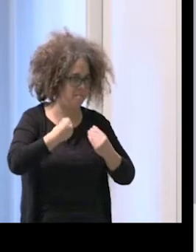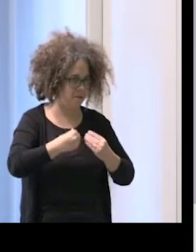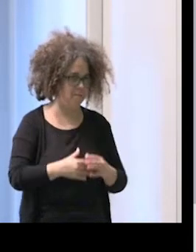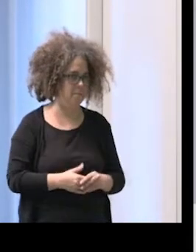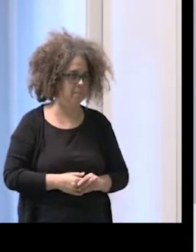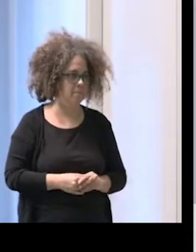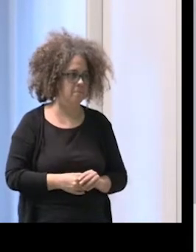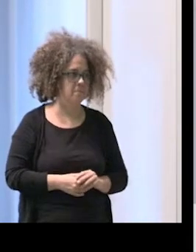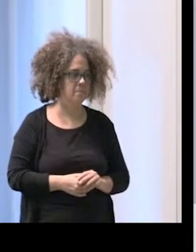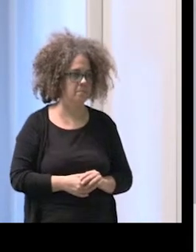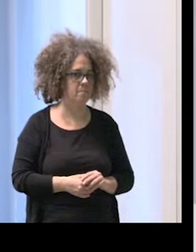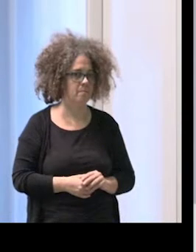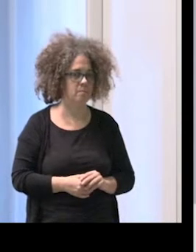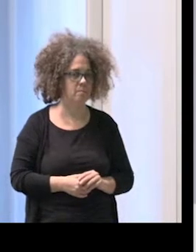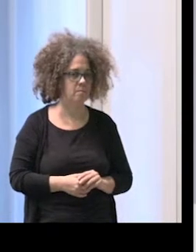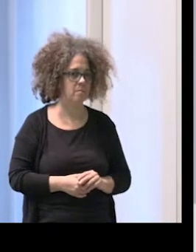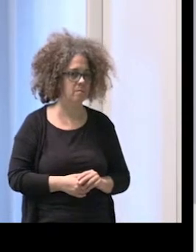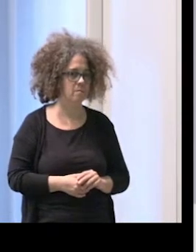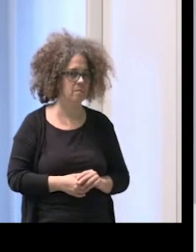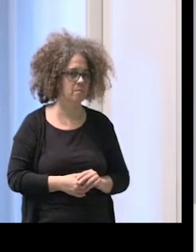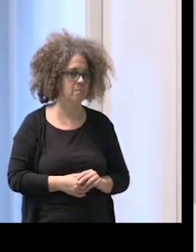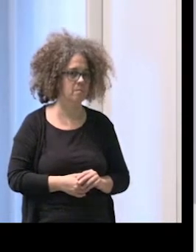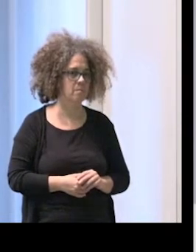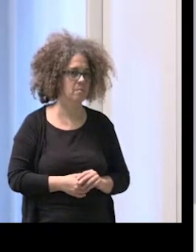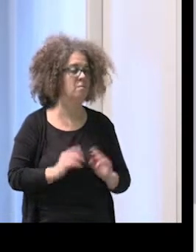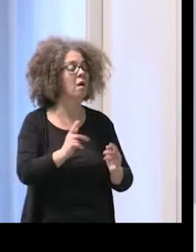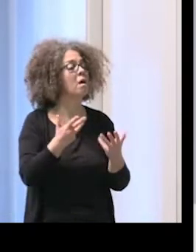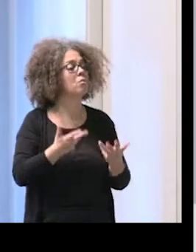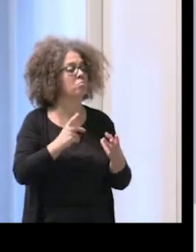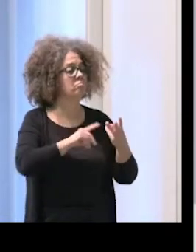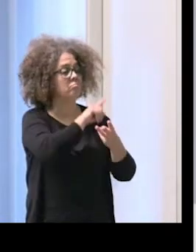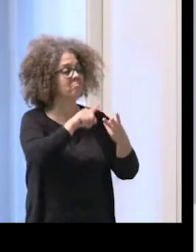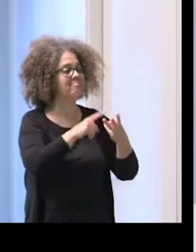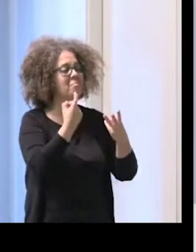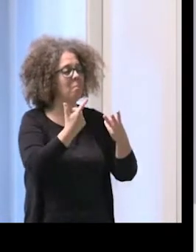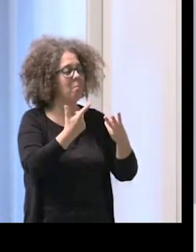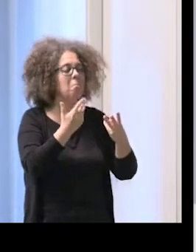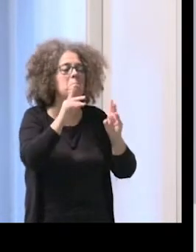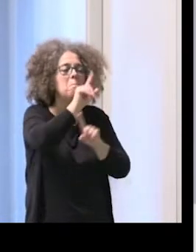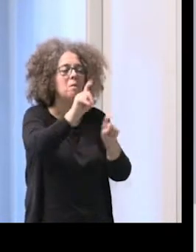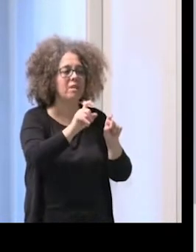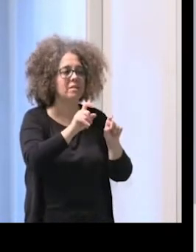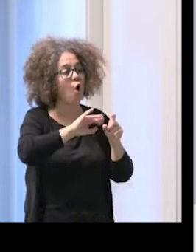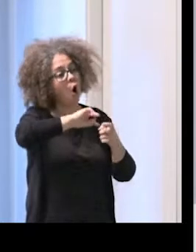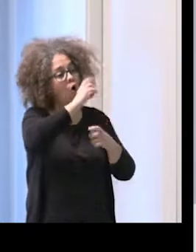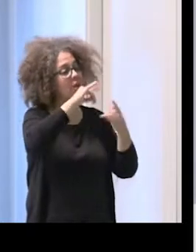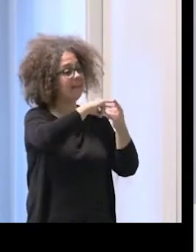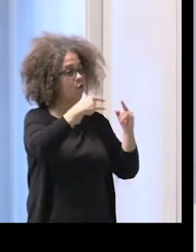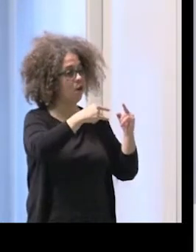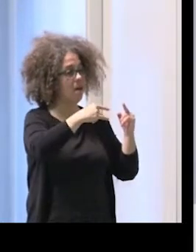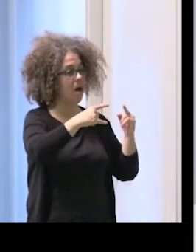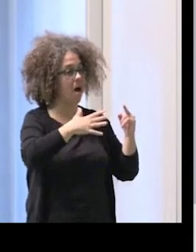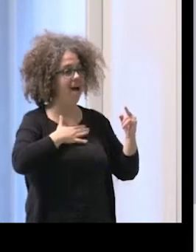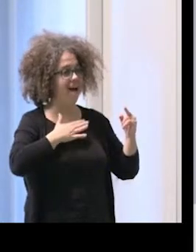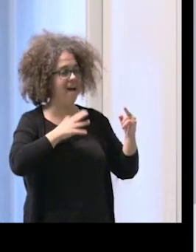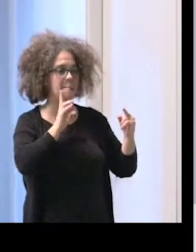Y la otra cosa que estamos investigando activamente es si la podemos combinar con otra tecnología. Como les decía anteriormente, quizá una